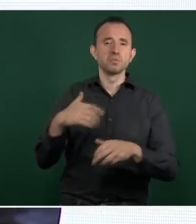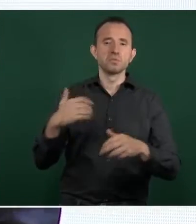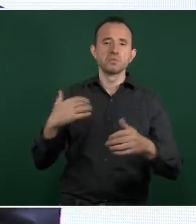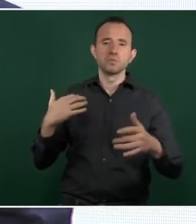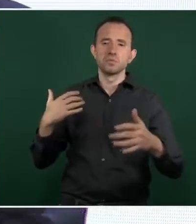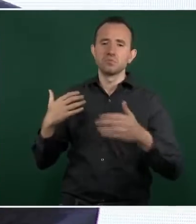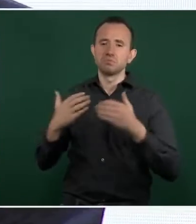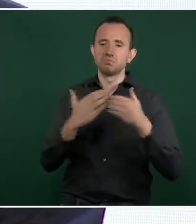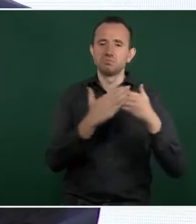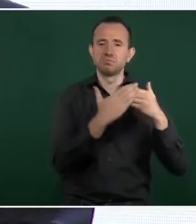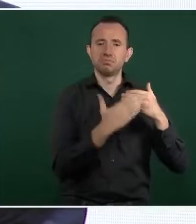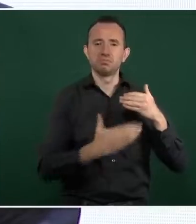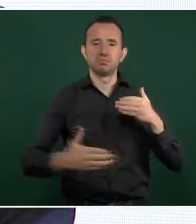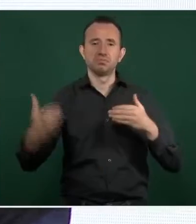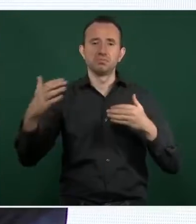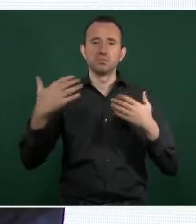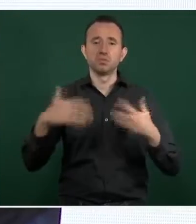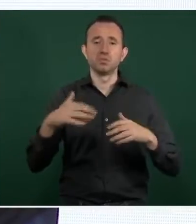Desde